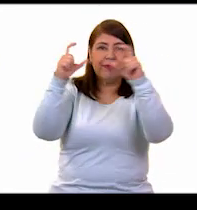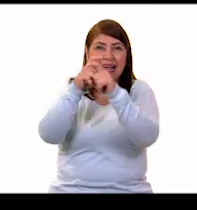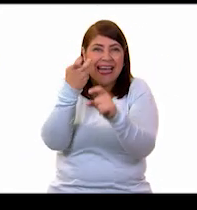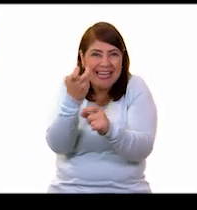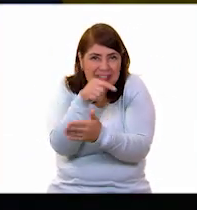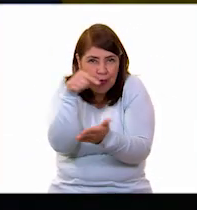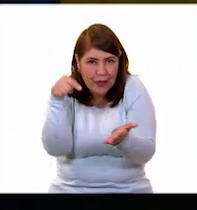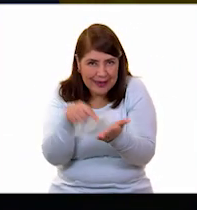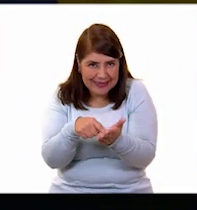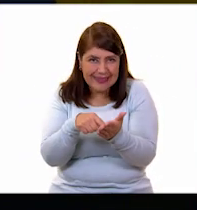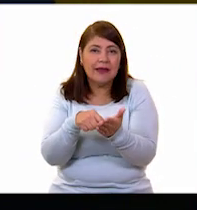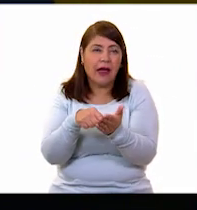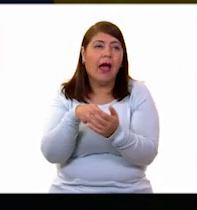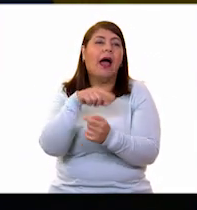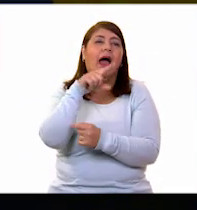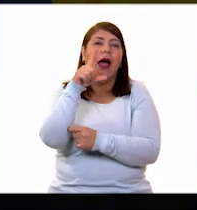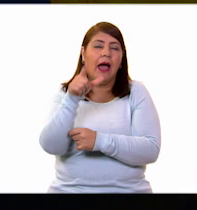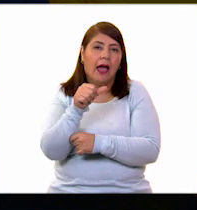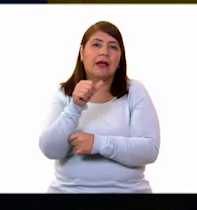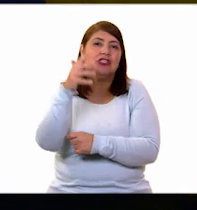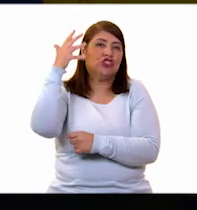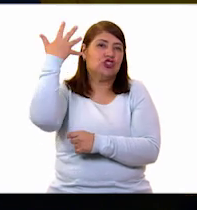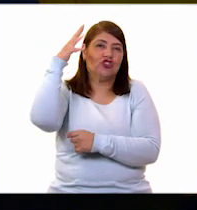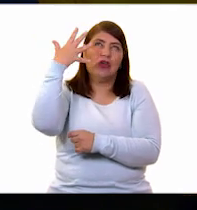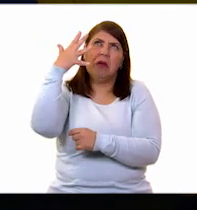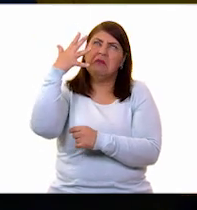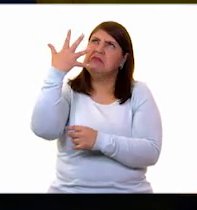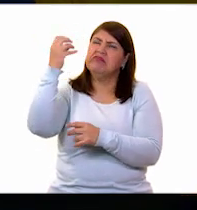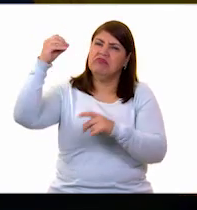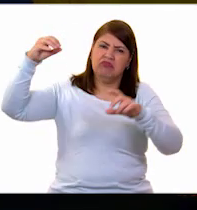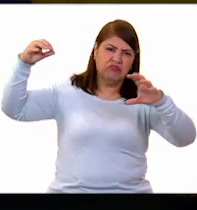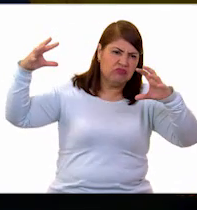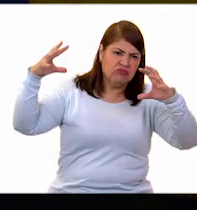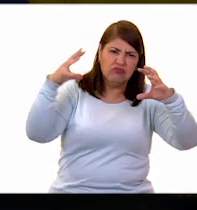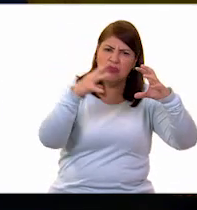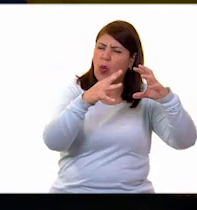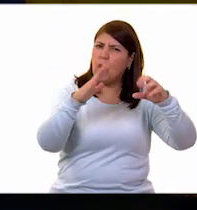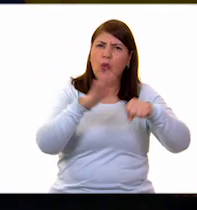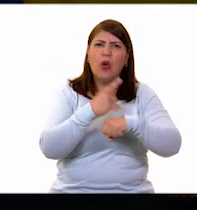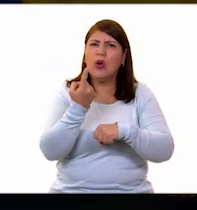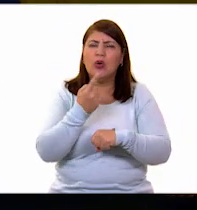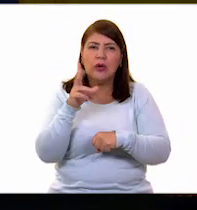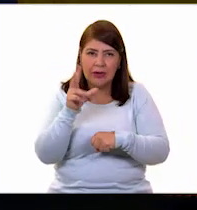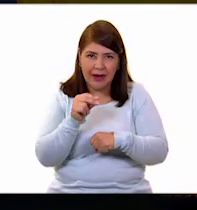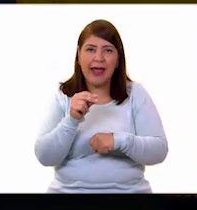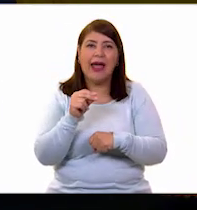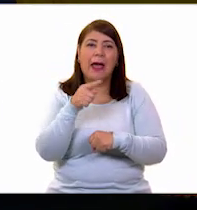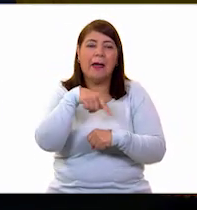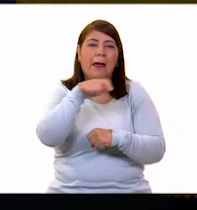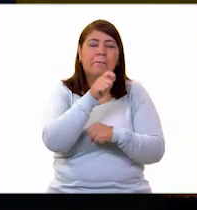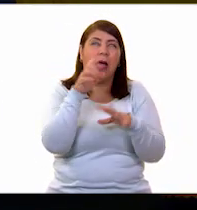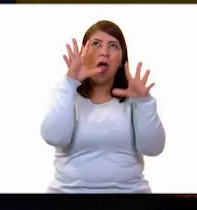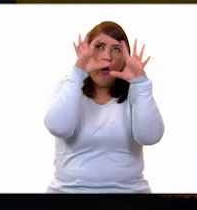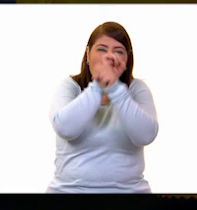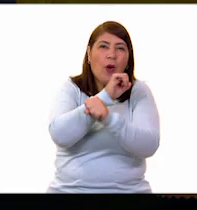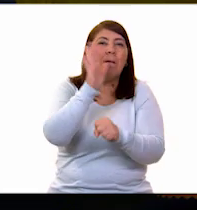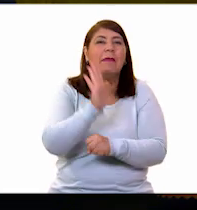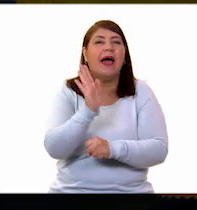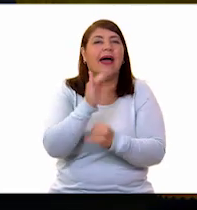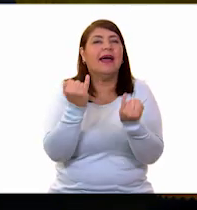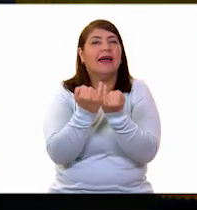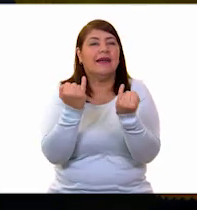solar. Y por un momento el sol dejará de alumbrar para estar en un ambiente de penumbra. Es decir,